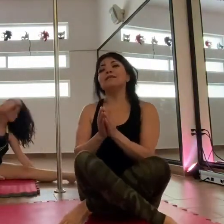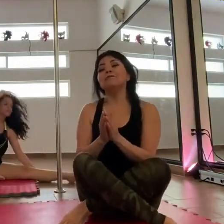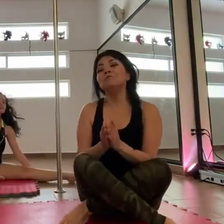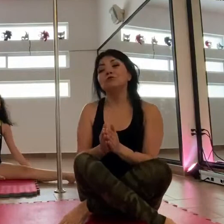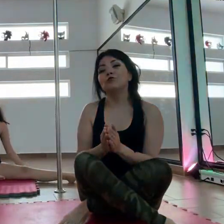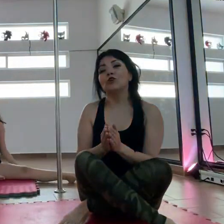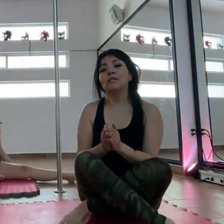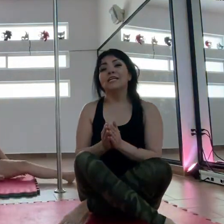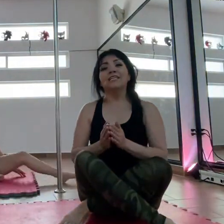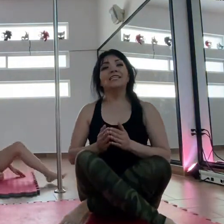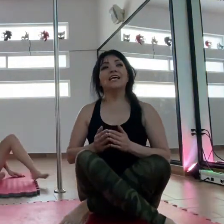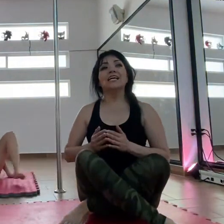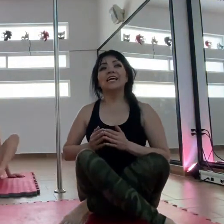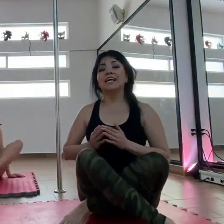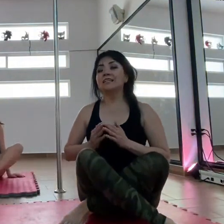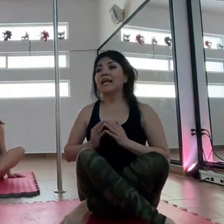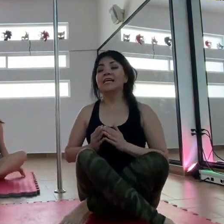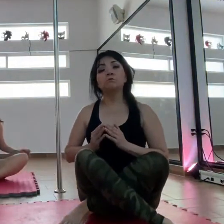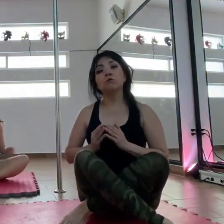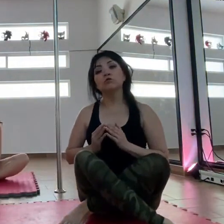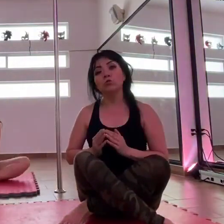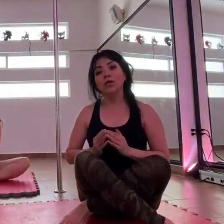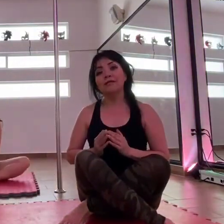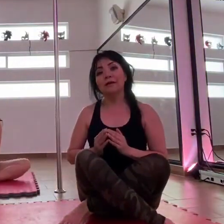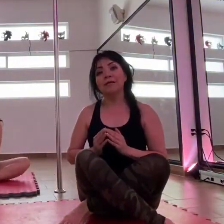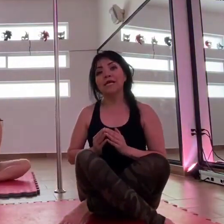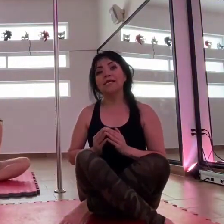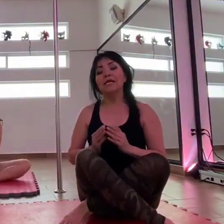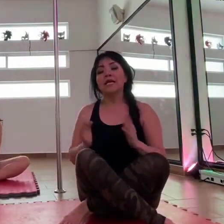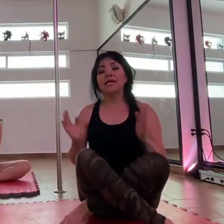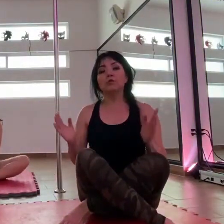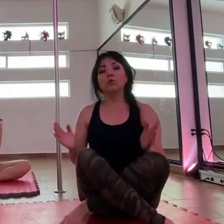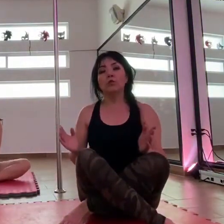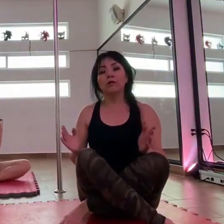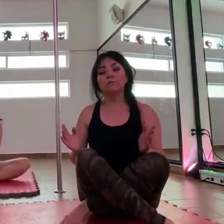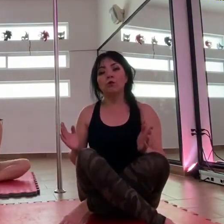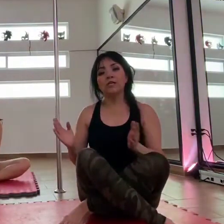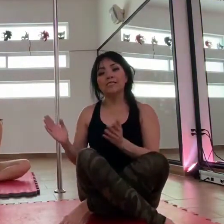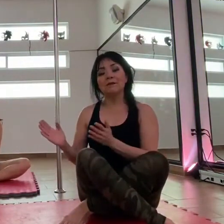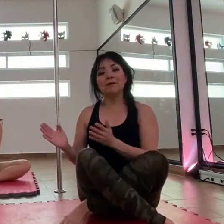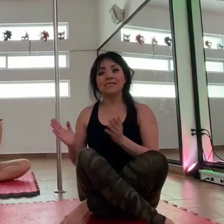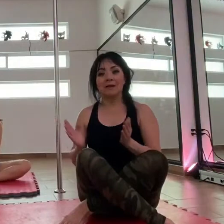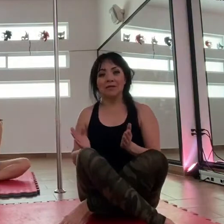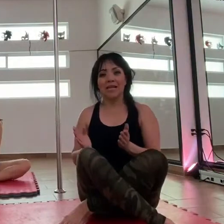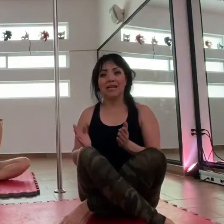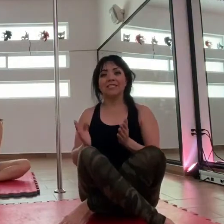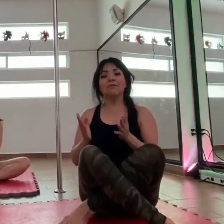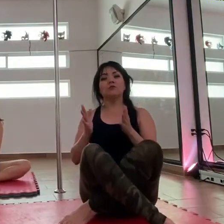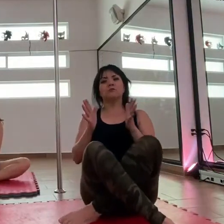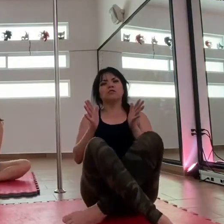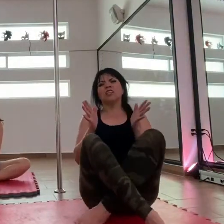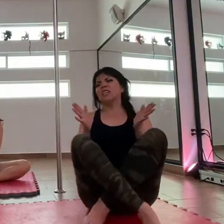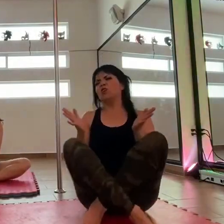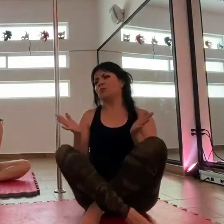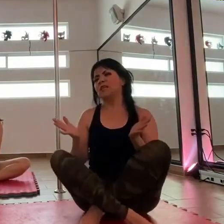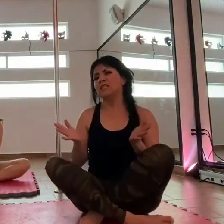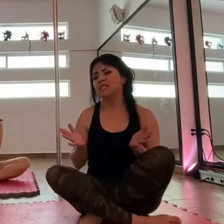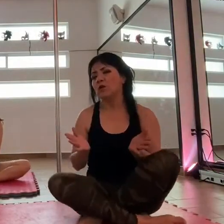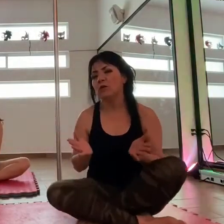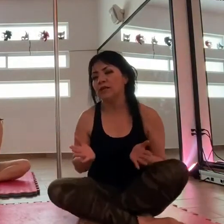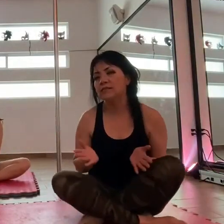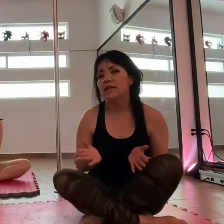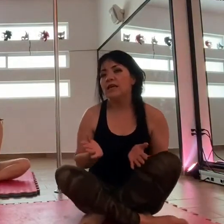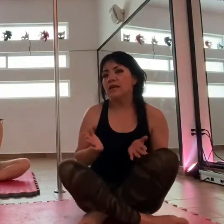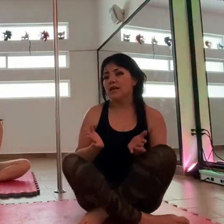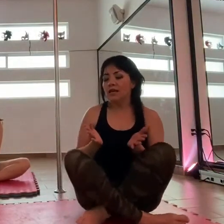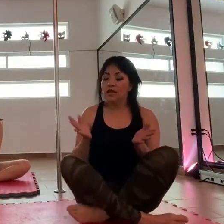Porque depende mucho de que tengas postura también en tu cuerpo y sepas caminar. Ya hemos visto anteriormente,